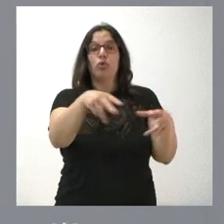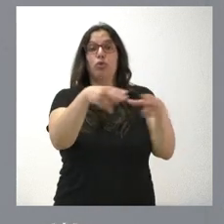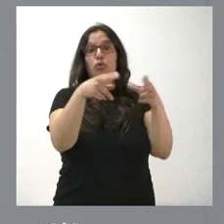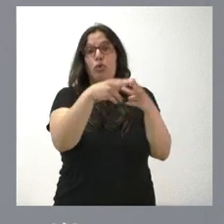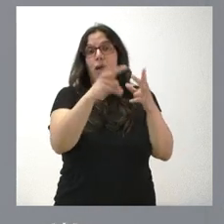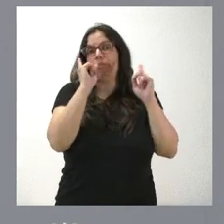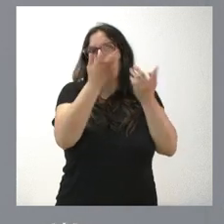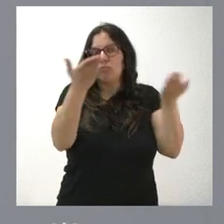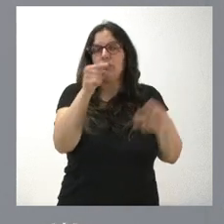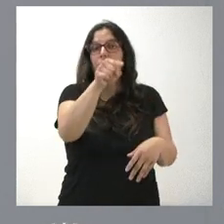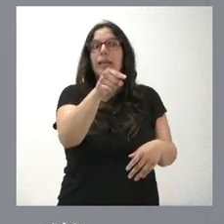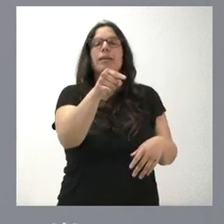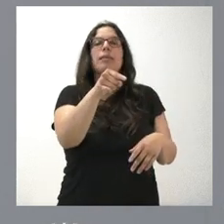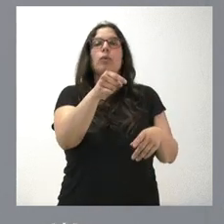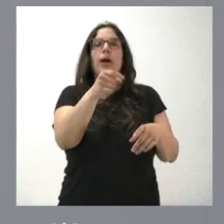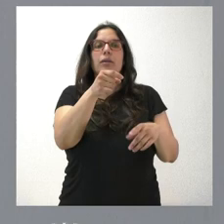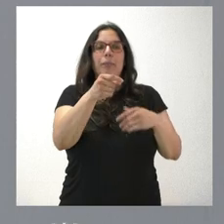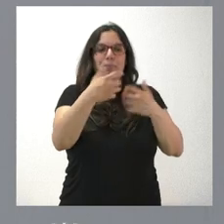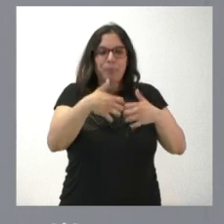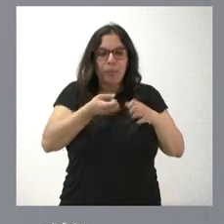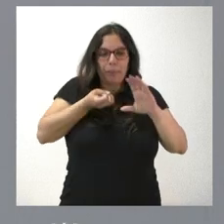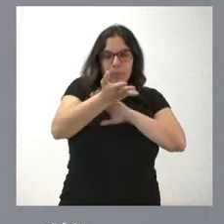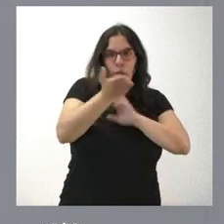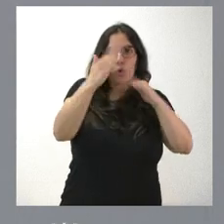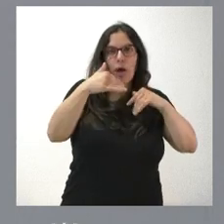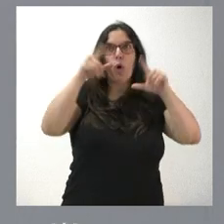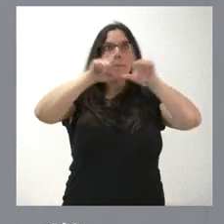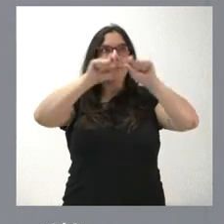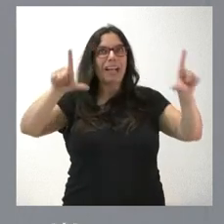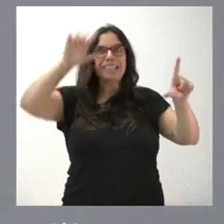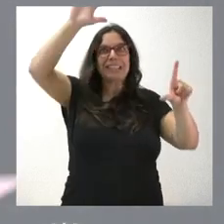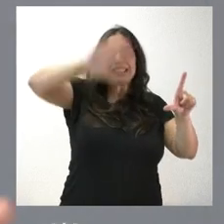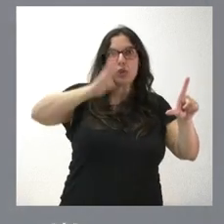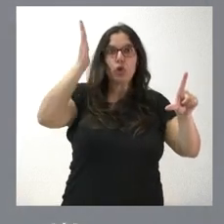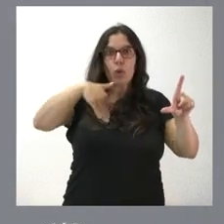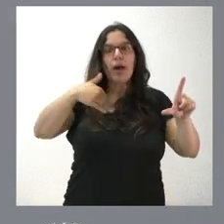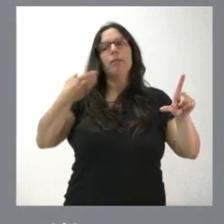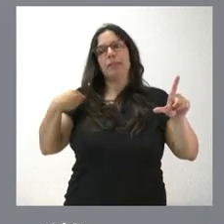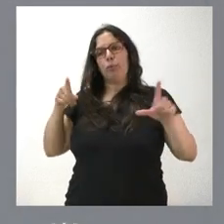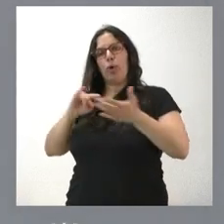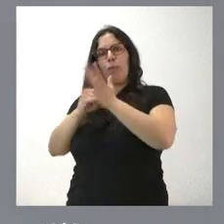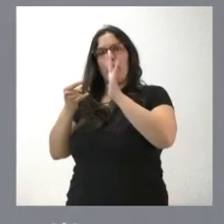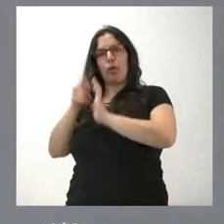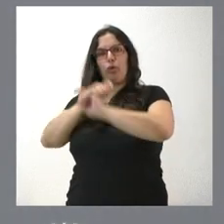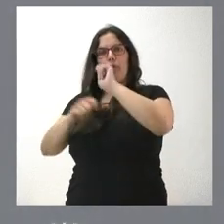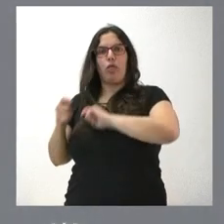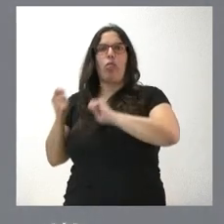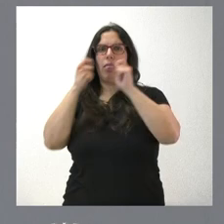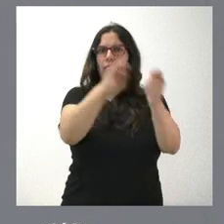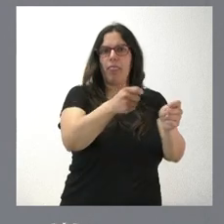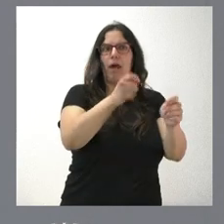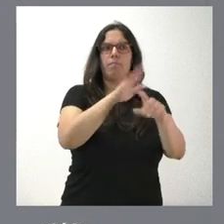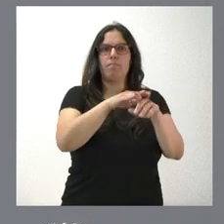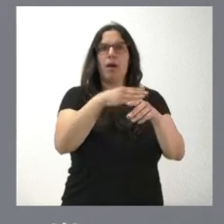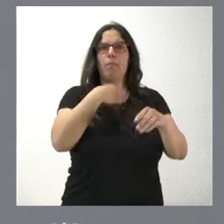que estemos hablando no disponga del proyector o de una pantalla gigante, esta será aportada por la asociación a la que hemos hecho